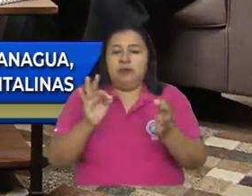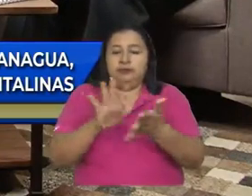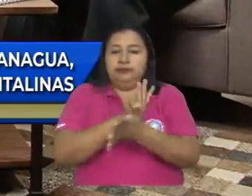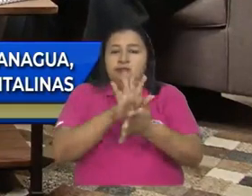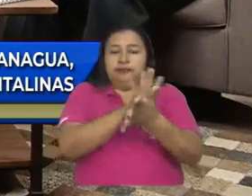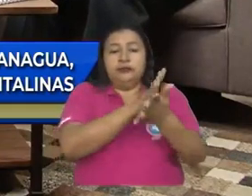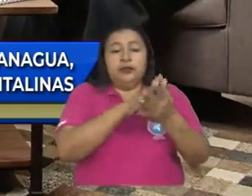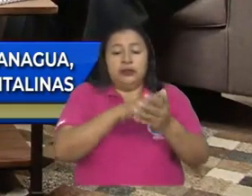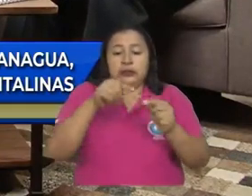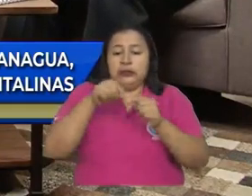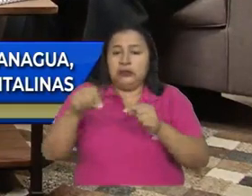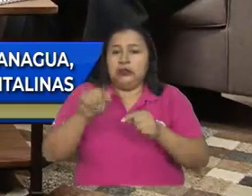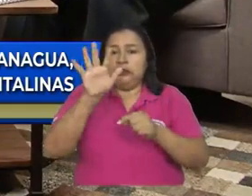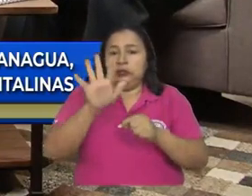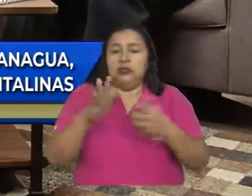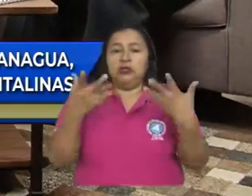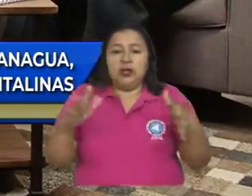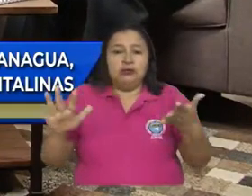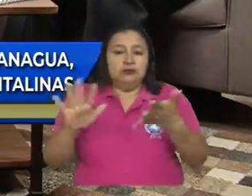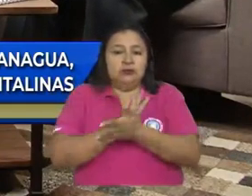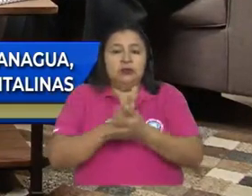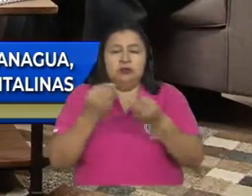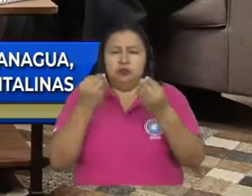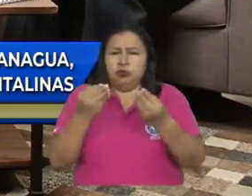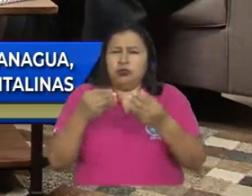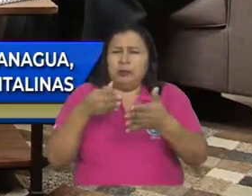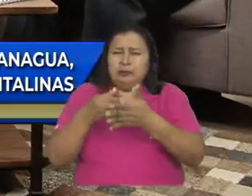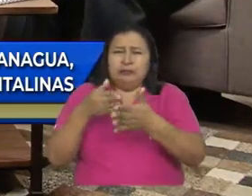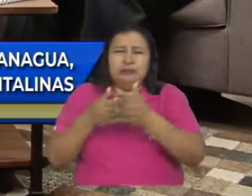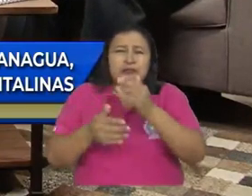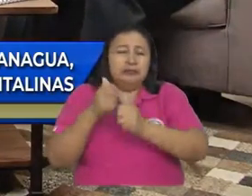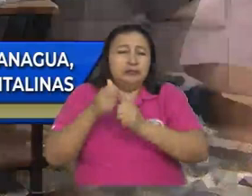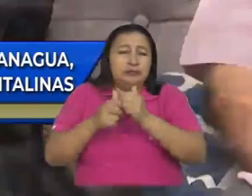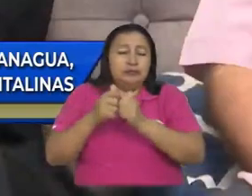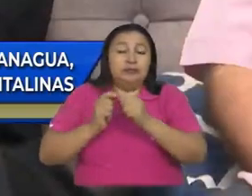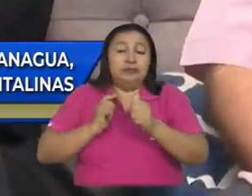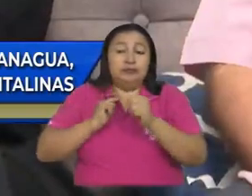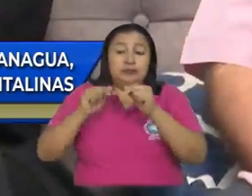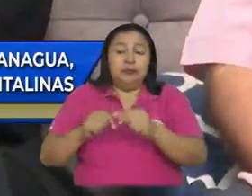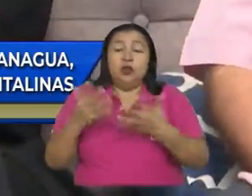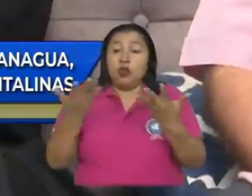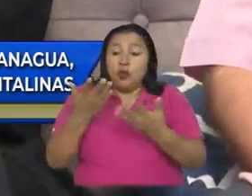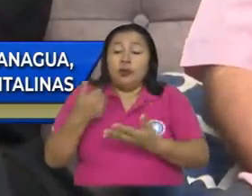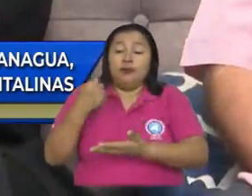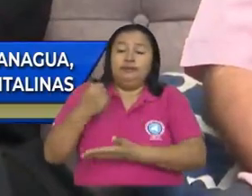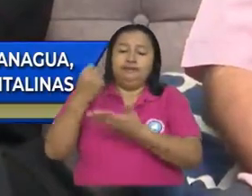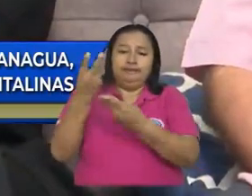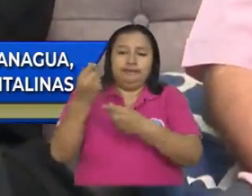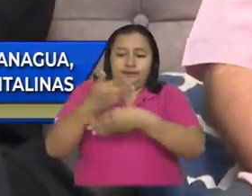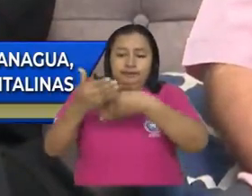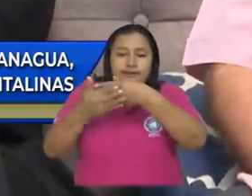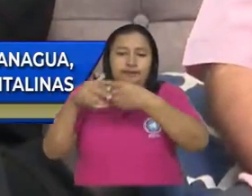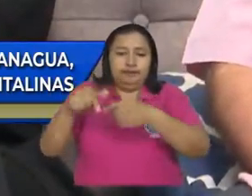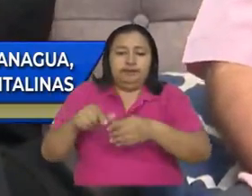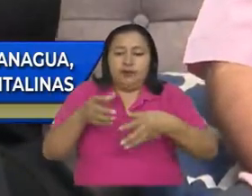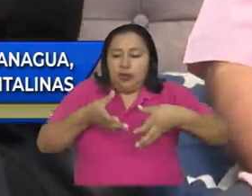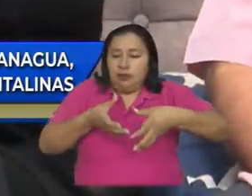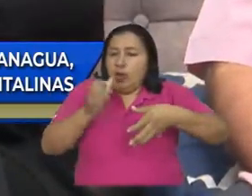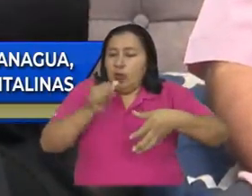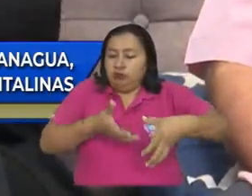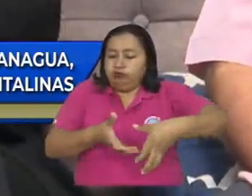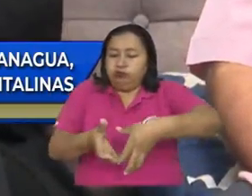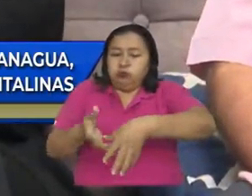el Distrito 5 nosotros eliminamos muchísimos puntos críticos a través de inversiones significativas en drenaje pluvial. Y